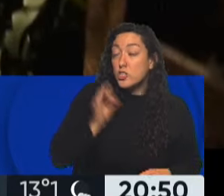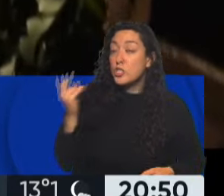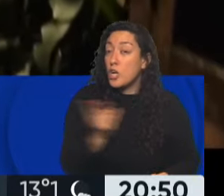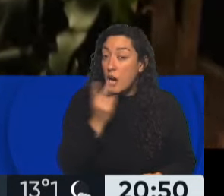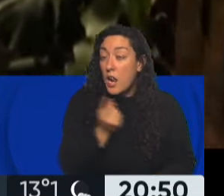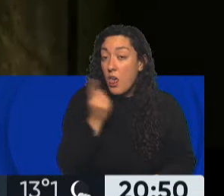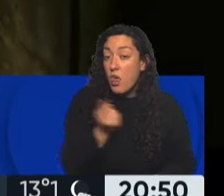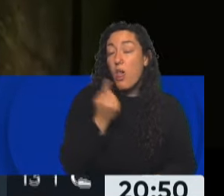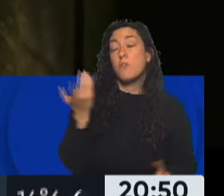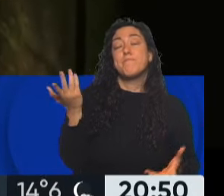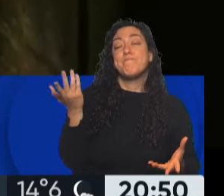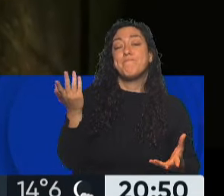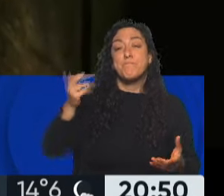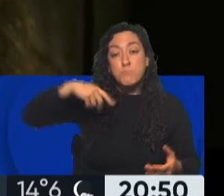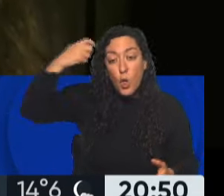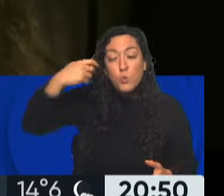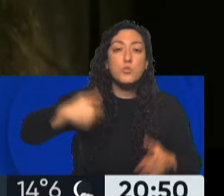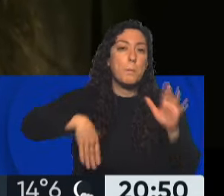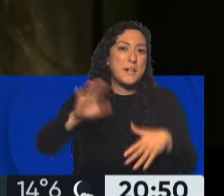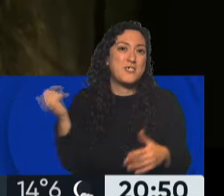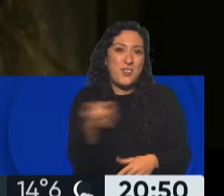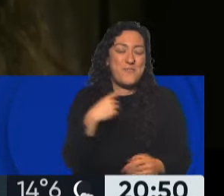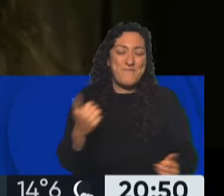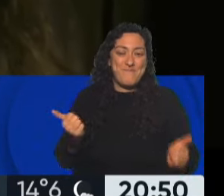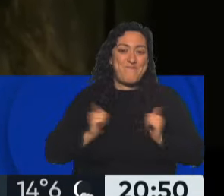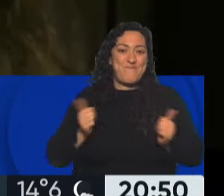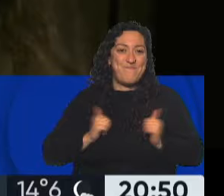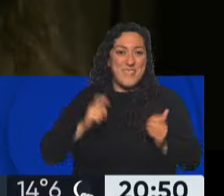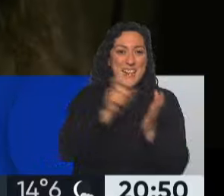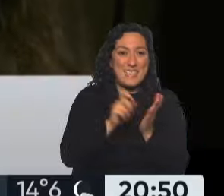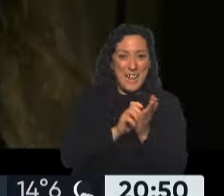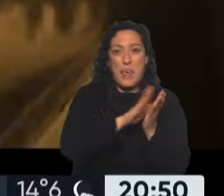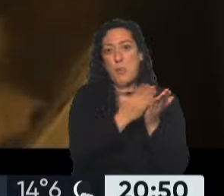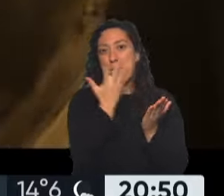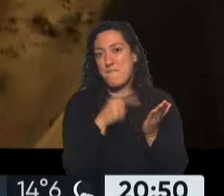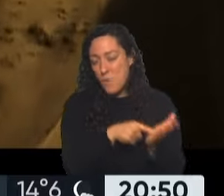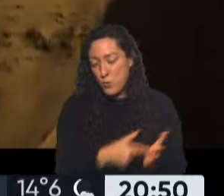mega producción más esperada obviamente por los amantes de la literatura.